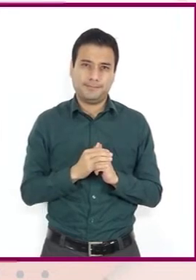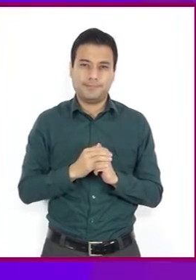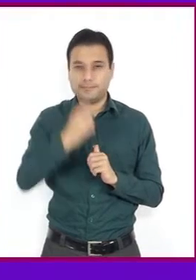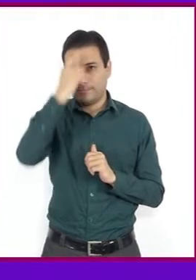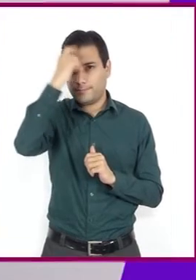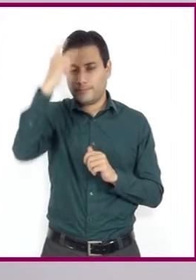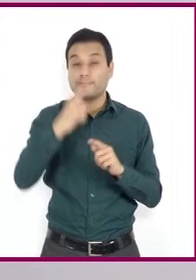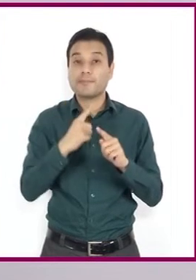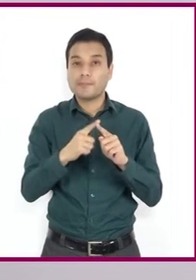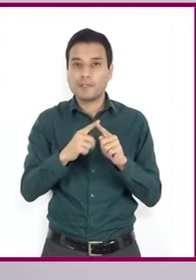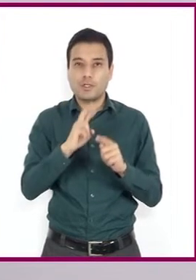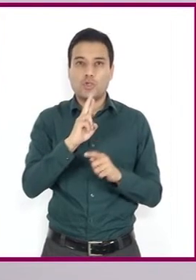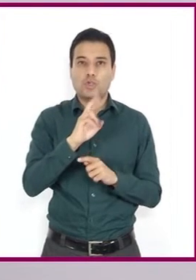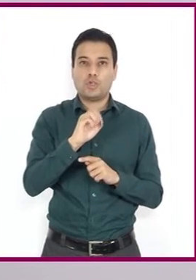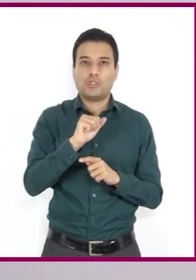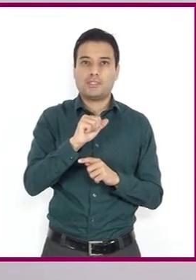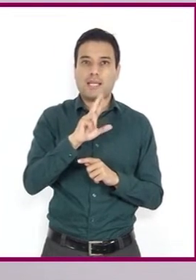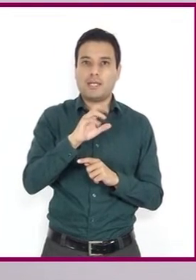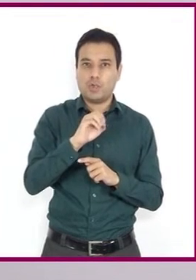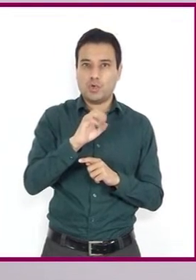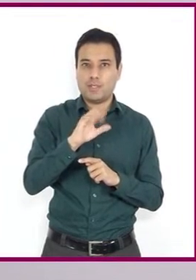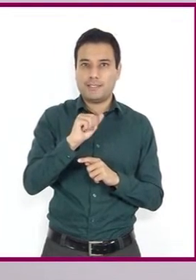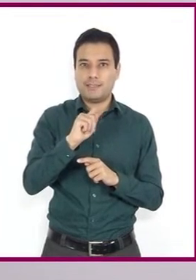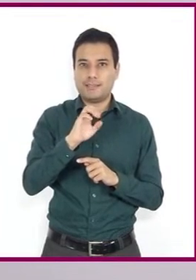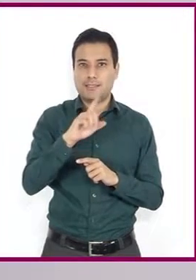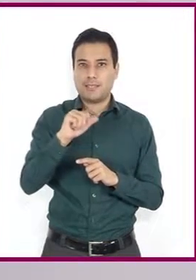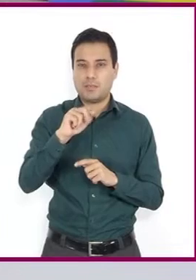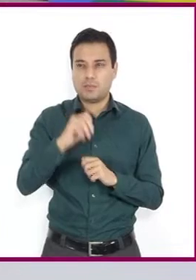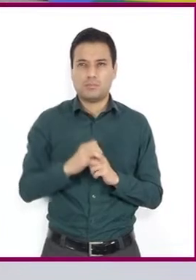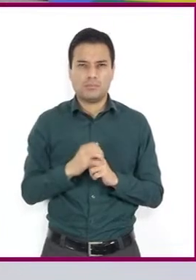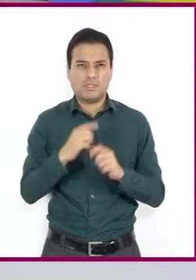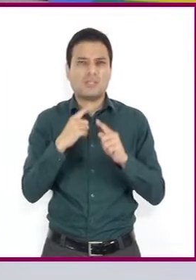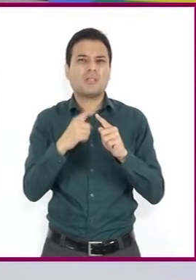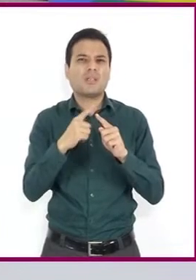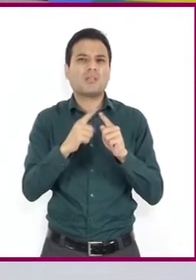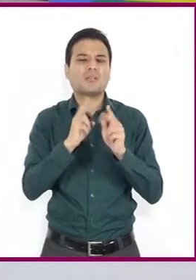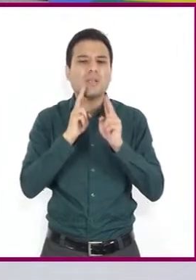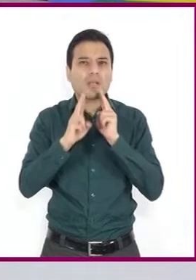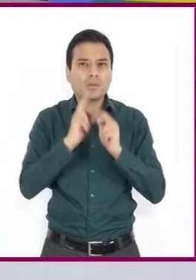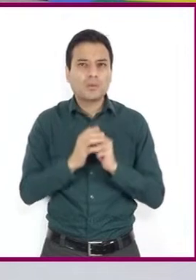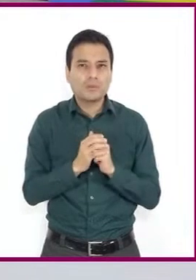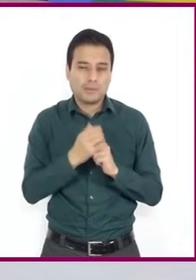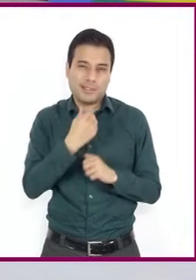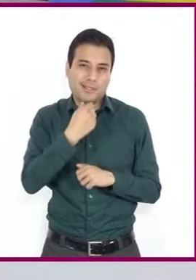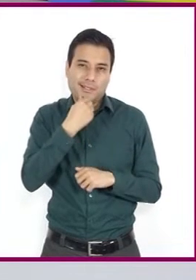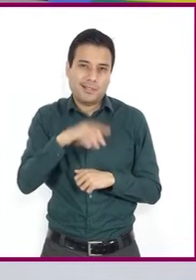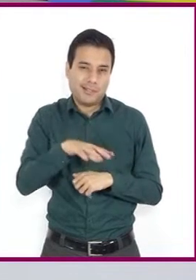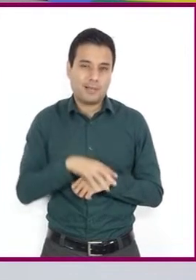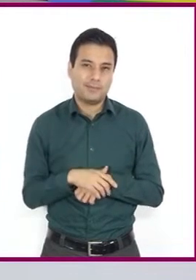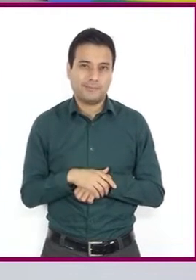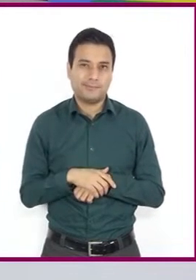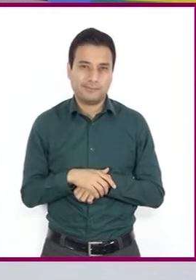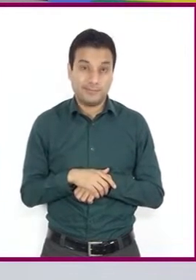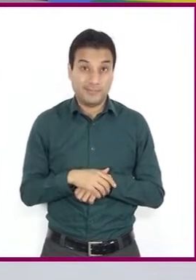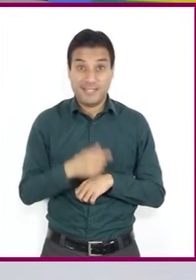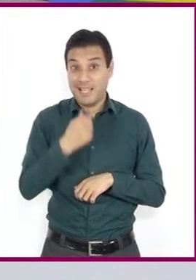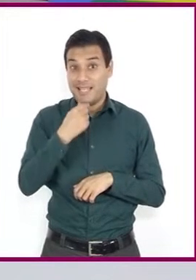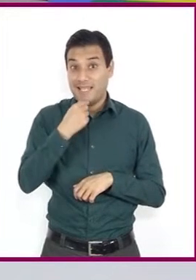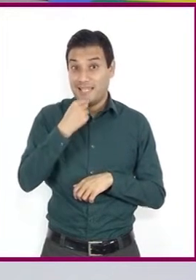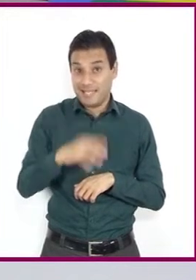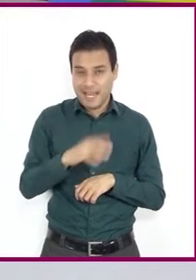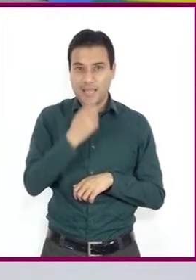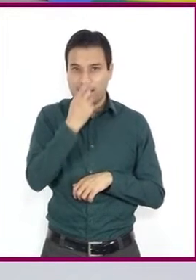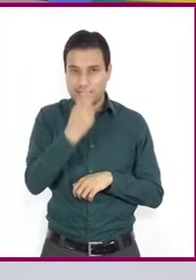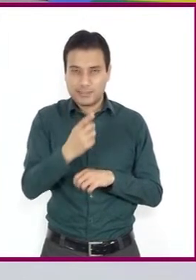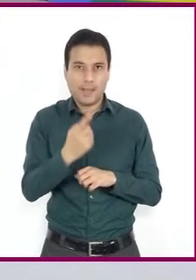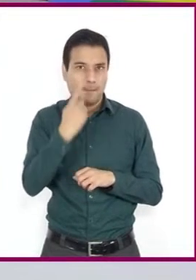Castellanos. ¿Quién está narrando la historia? Quien narra la historia es una niña y esta nos cuenta cómo es